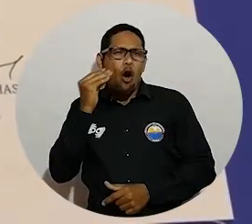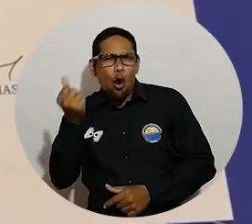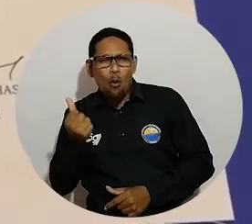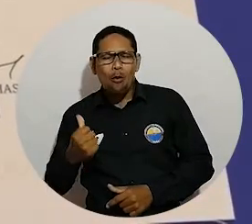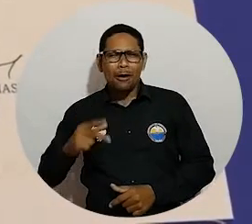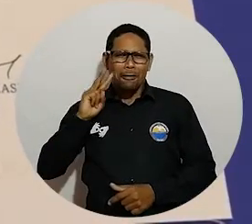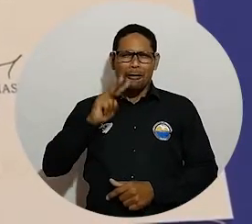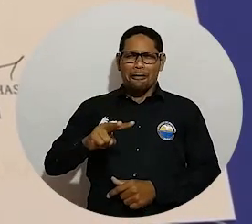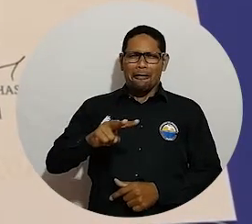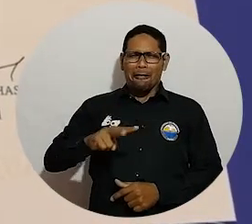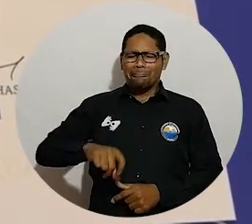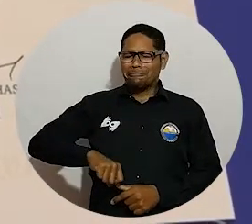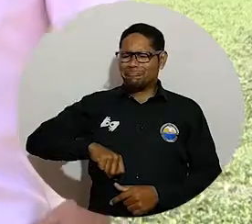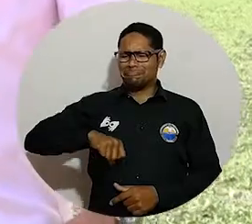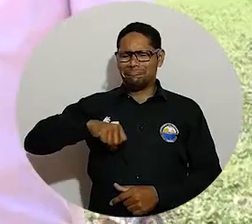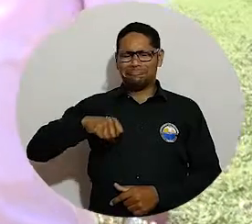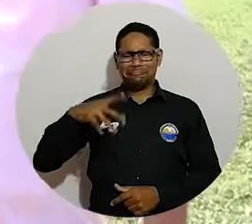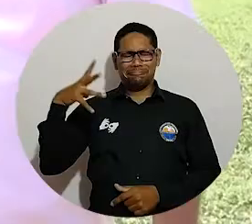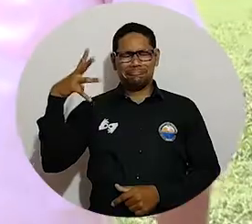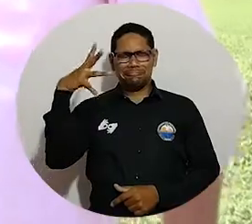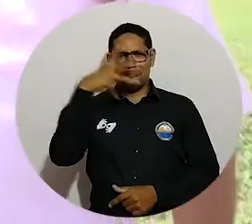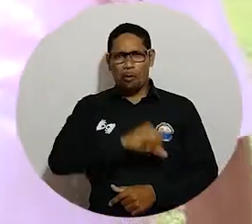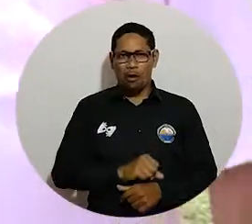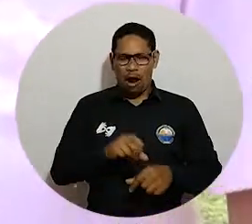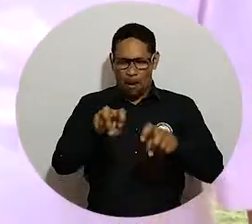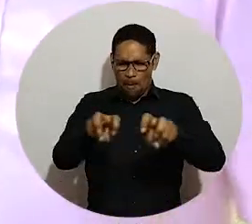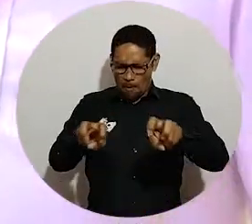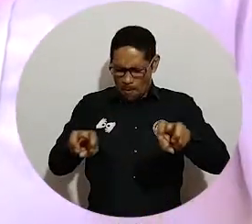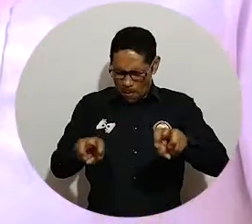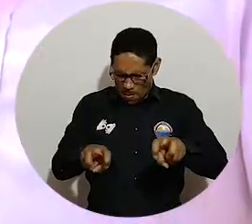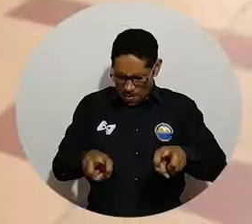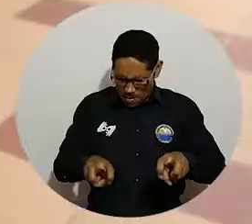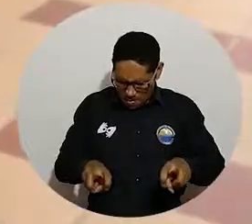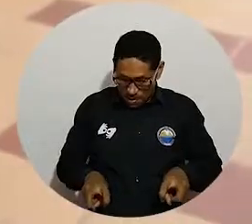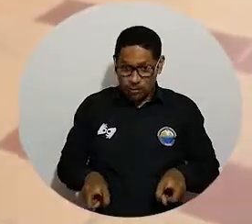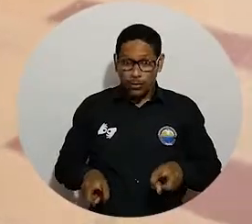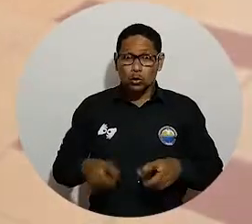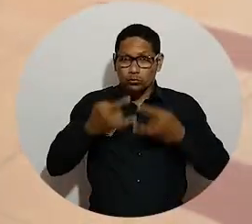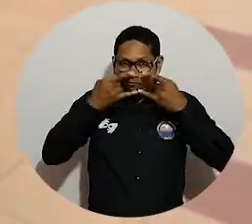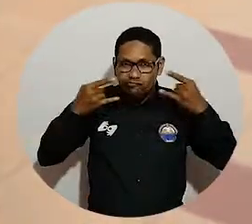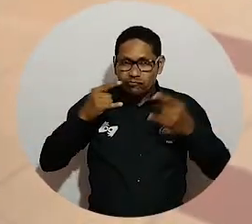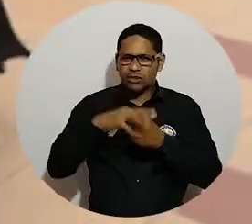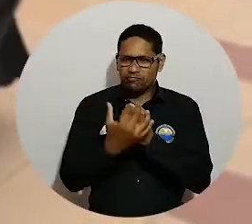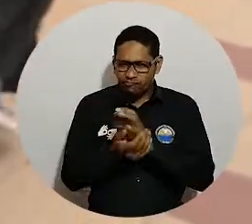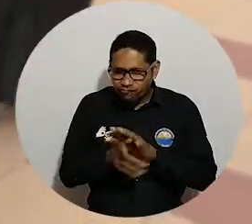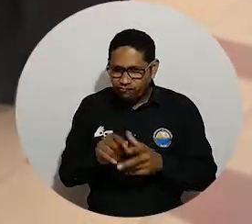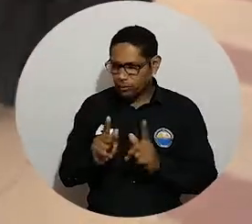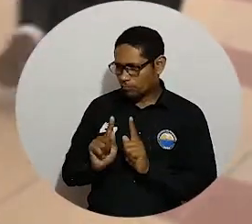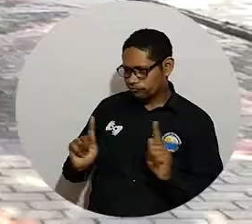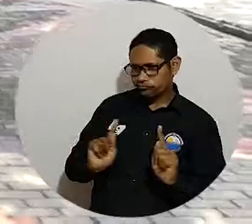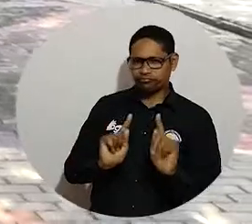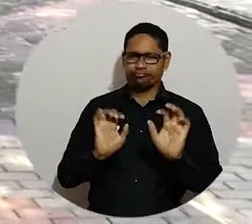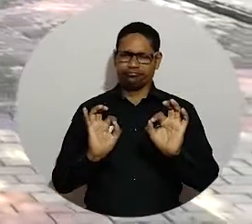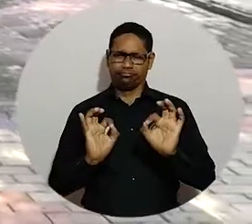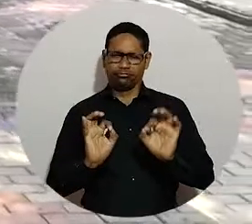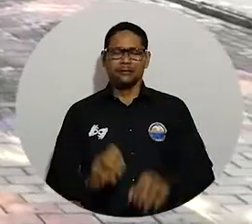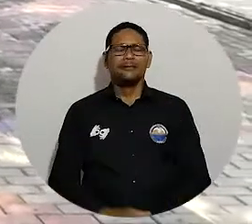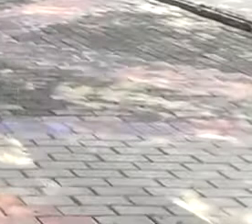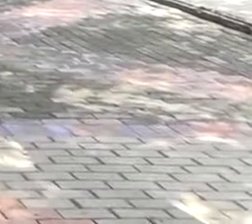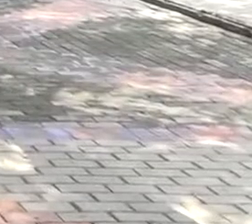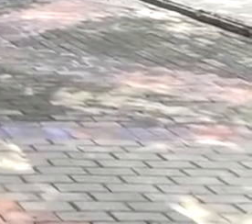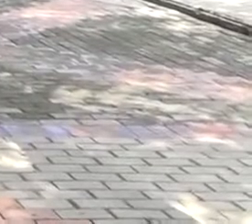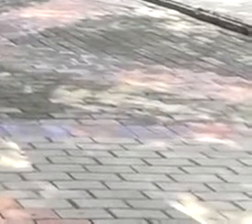familiares veían la ceremonia que se desarrollaba en la plazoleta del edificio de Aulas Mar Caribe con todos los protocolos de bioseguridad.